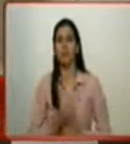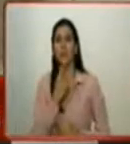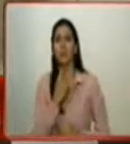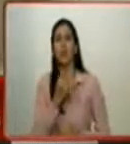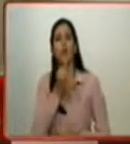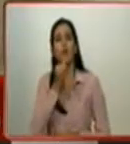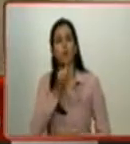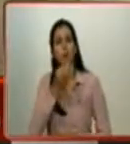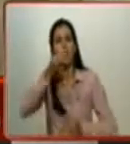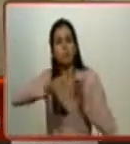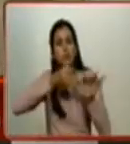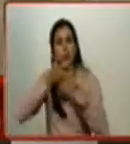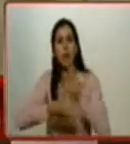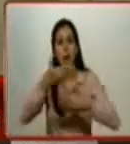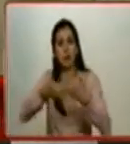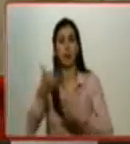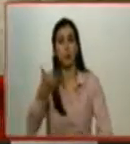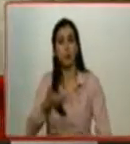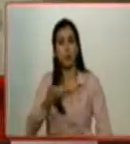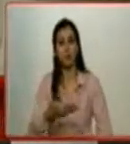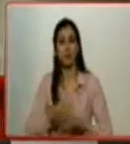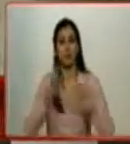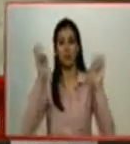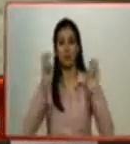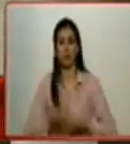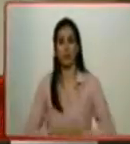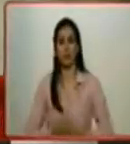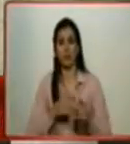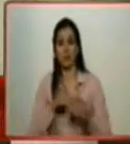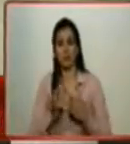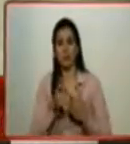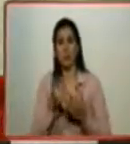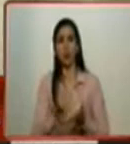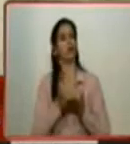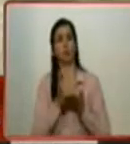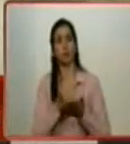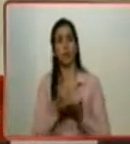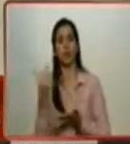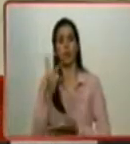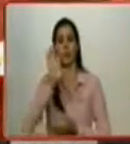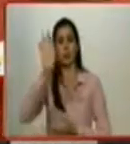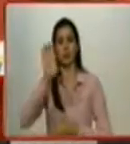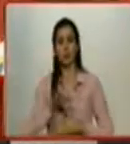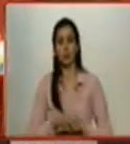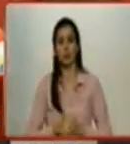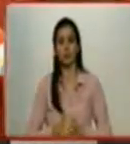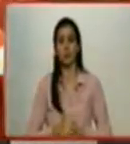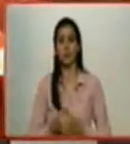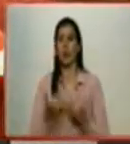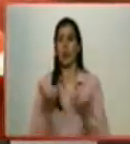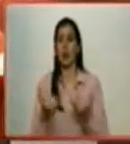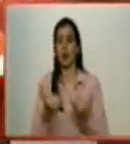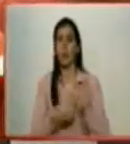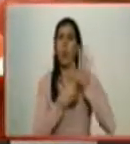los avances que se han logrado en esta importante materia por parte de la cooperación entre ambos países. Esto es apenas